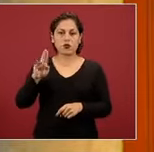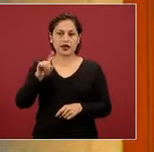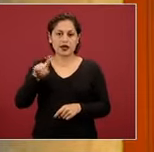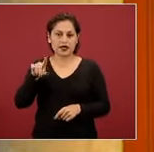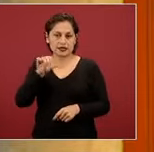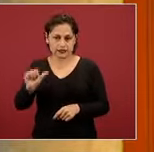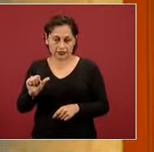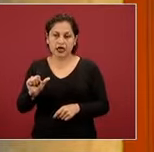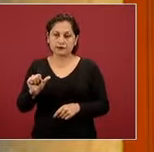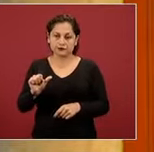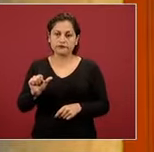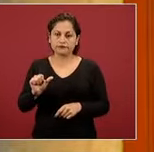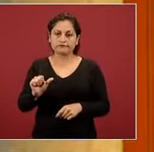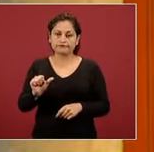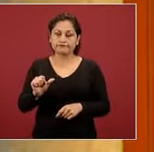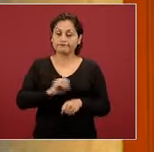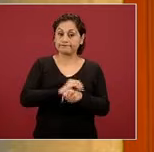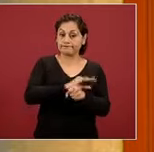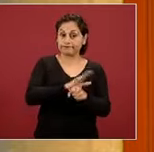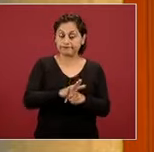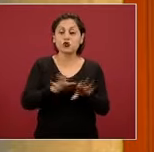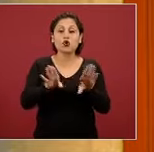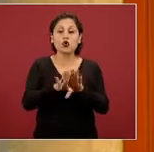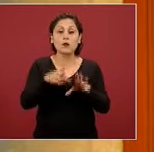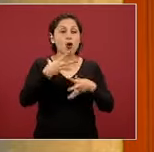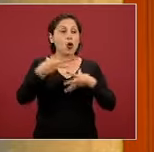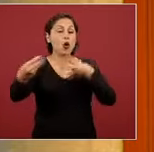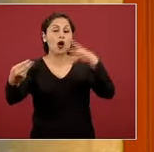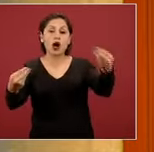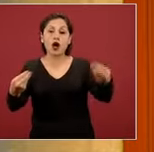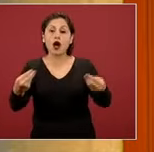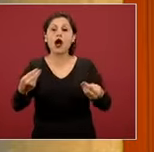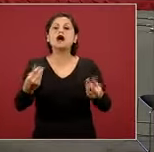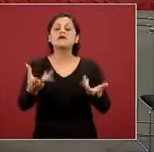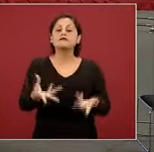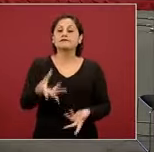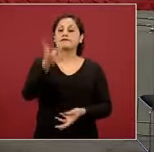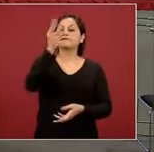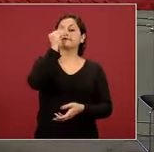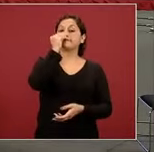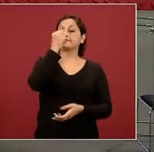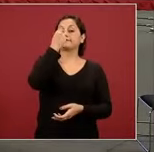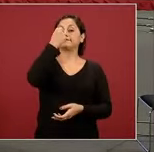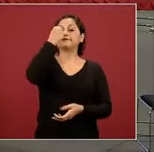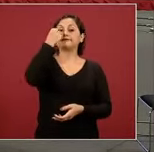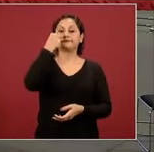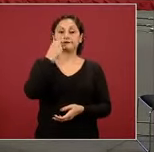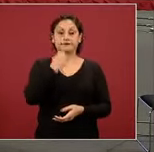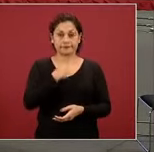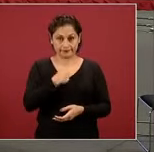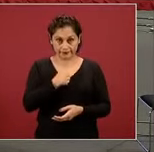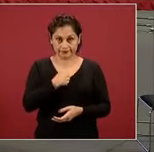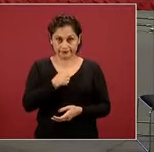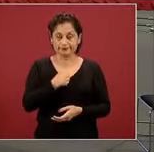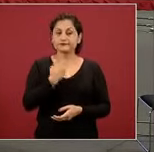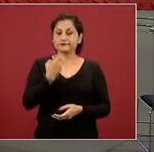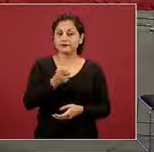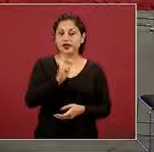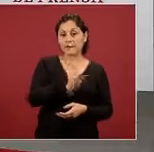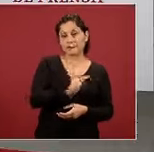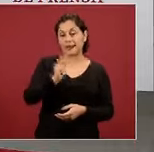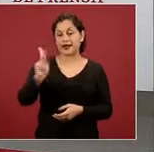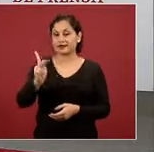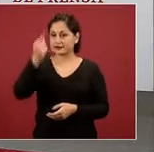se propaga a través de la vía respiratoria y tiene varias características semejantes a la